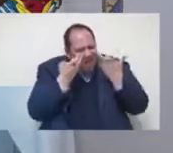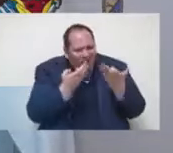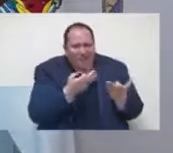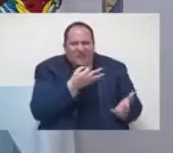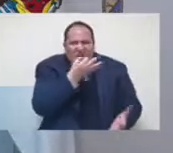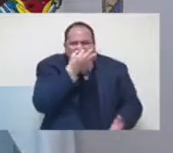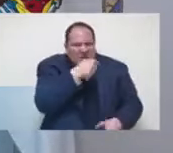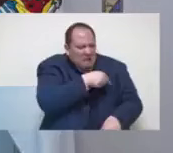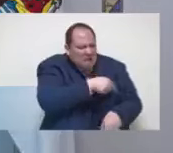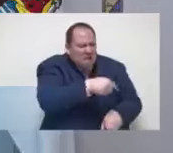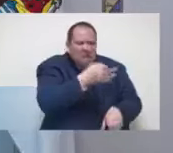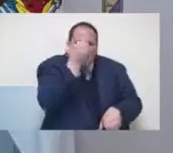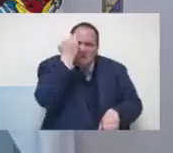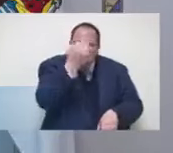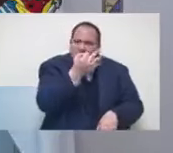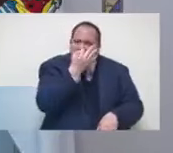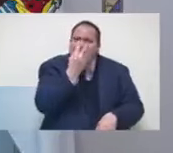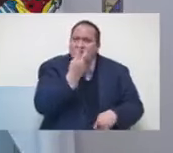poco tiempo,